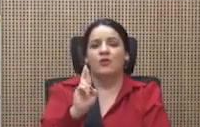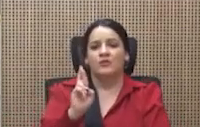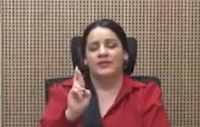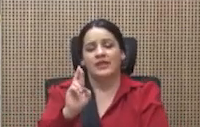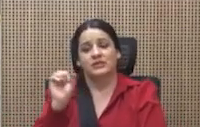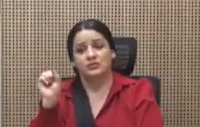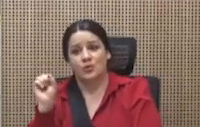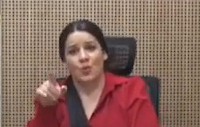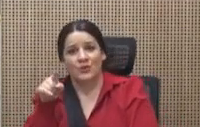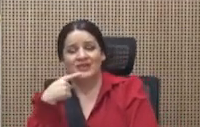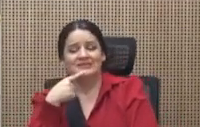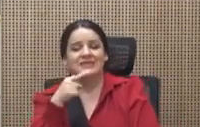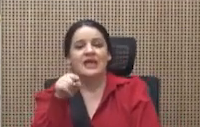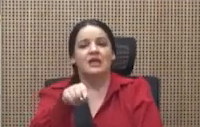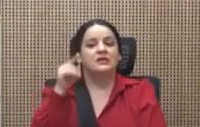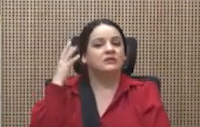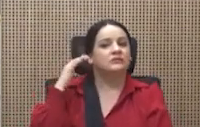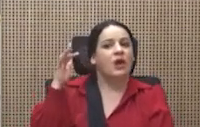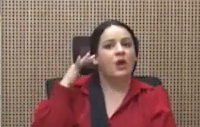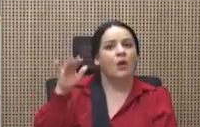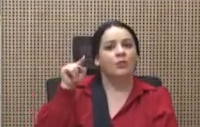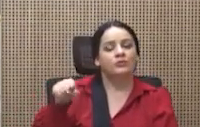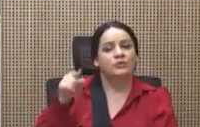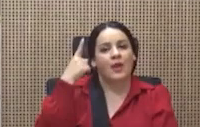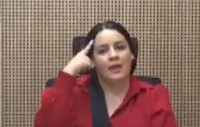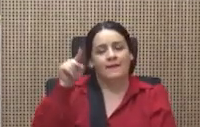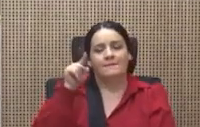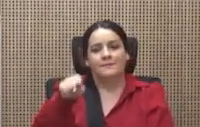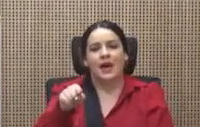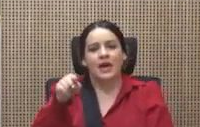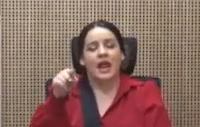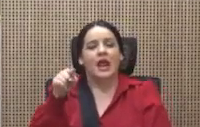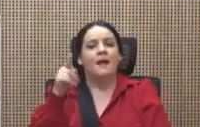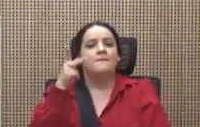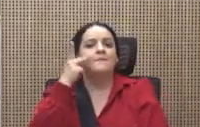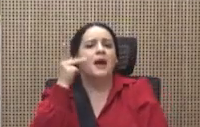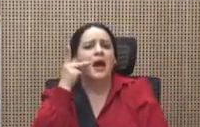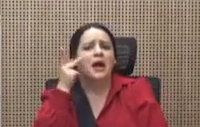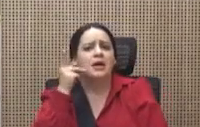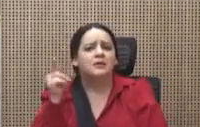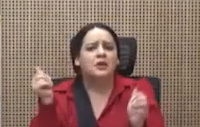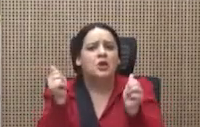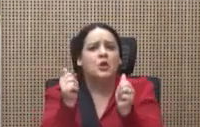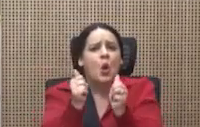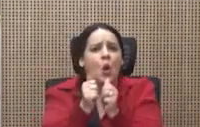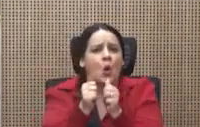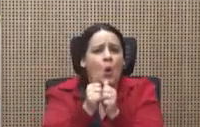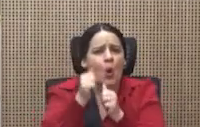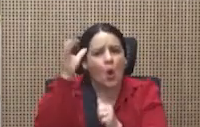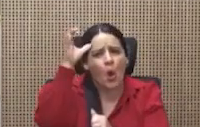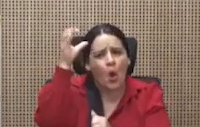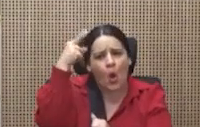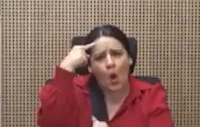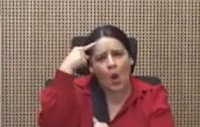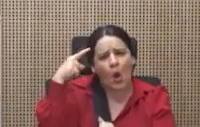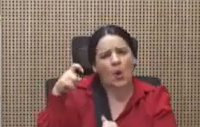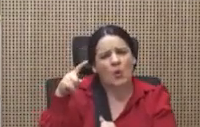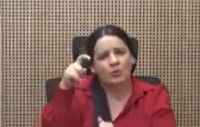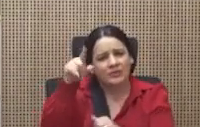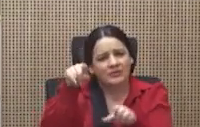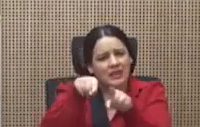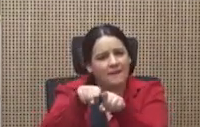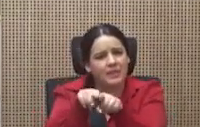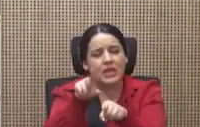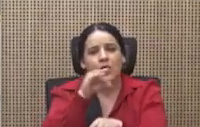freedom es una película de superhéroes para papás con gusanos cerebrales en su nota se refieren a la trata de niños como una teoría de